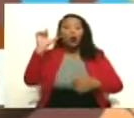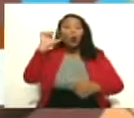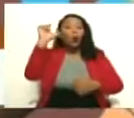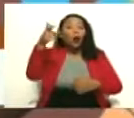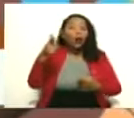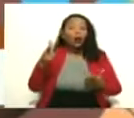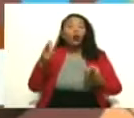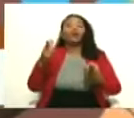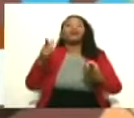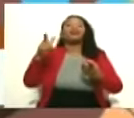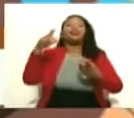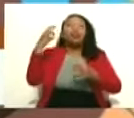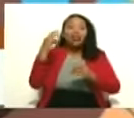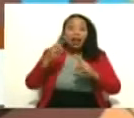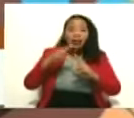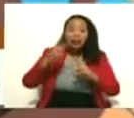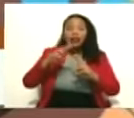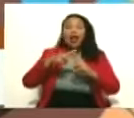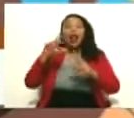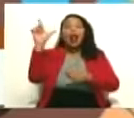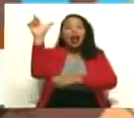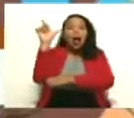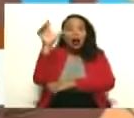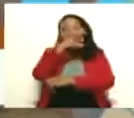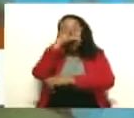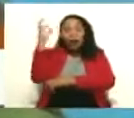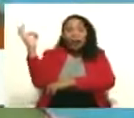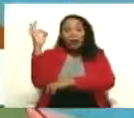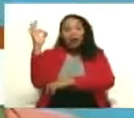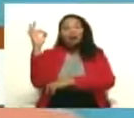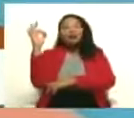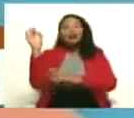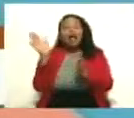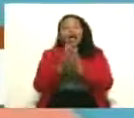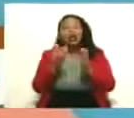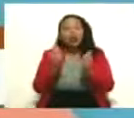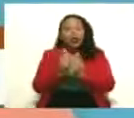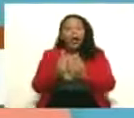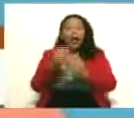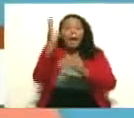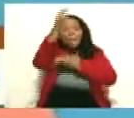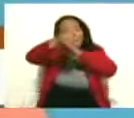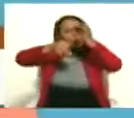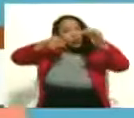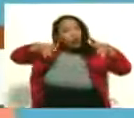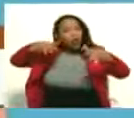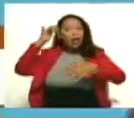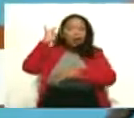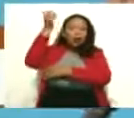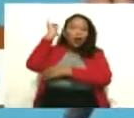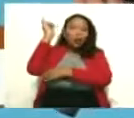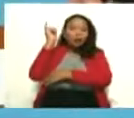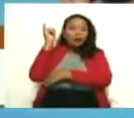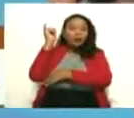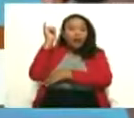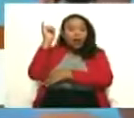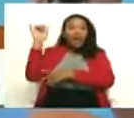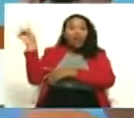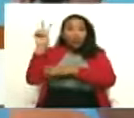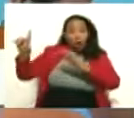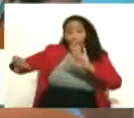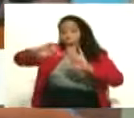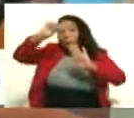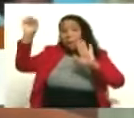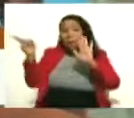Táchira, Lara, Miranda, Barinas, Anzuategui, Amazonas y Yaracuy. Una gran movilización de Venezuela toda por